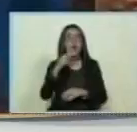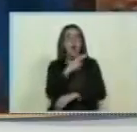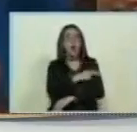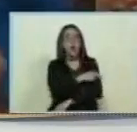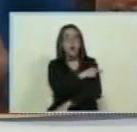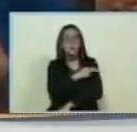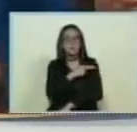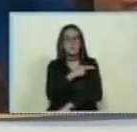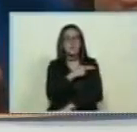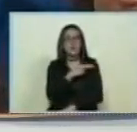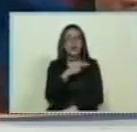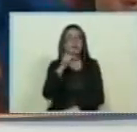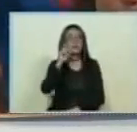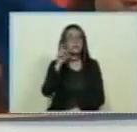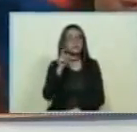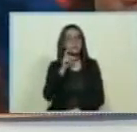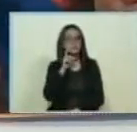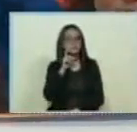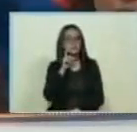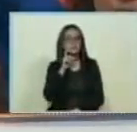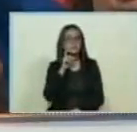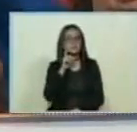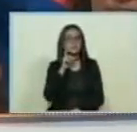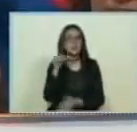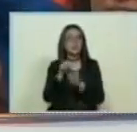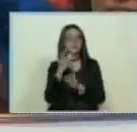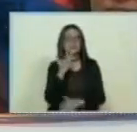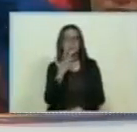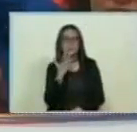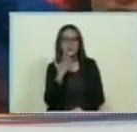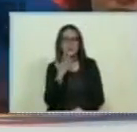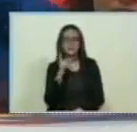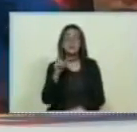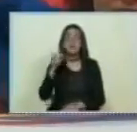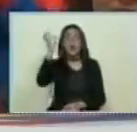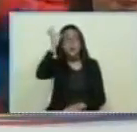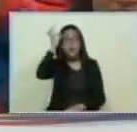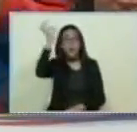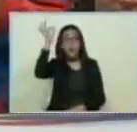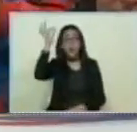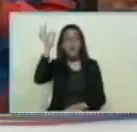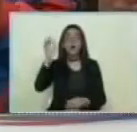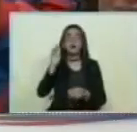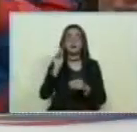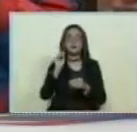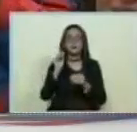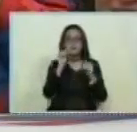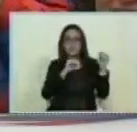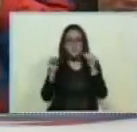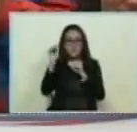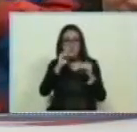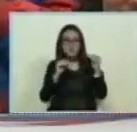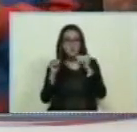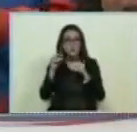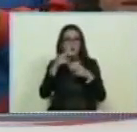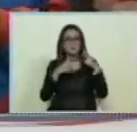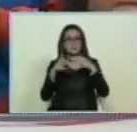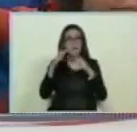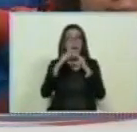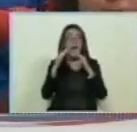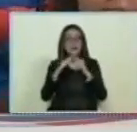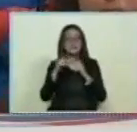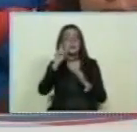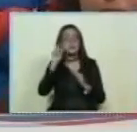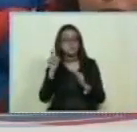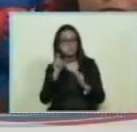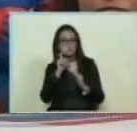y estamos en Cuba. Reparando, atendiendo una casa de abrigo materno y encoge de dos casas de